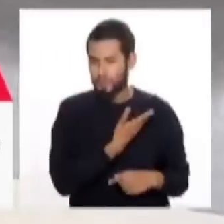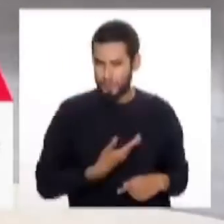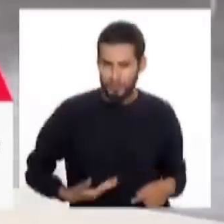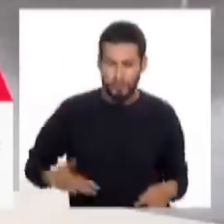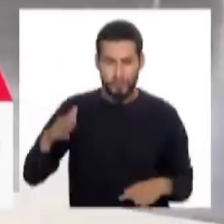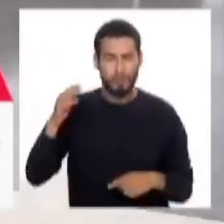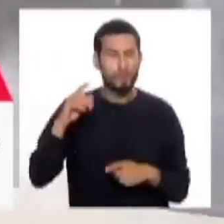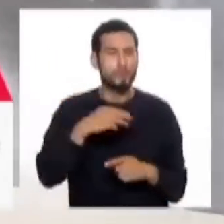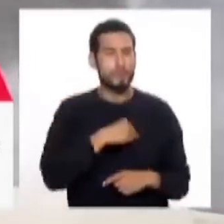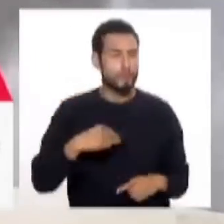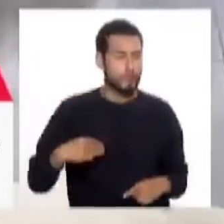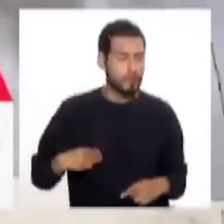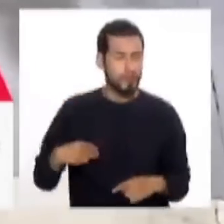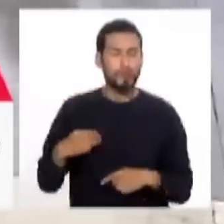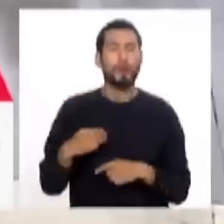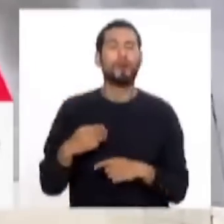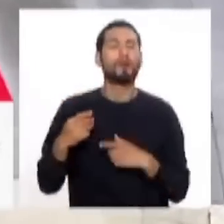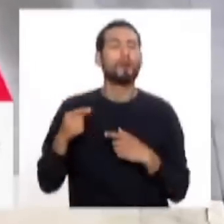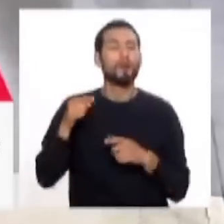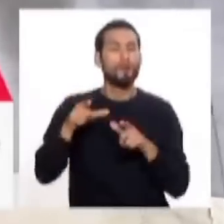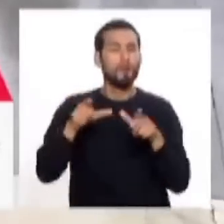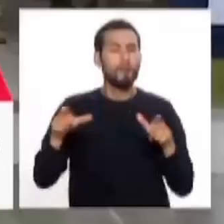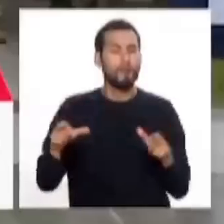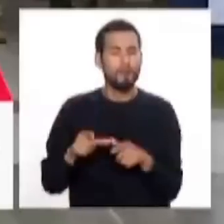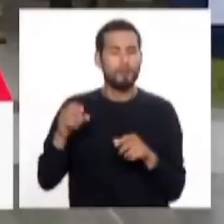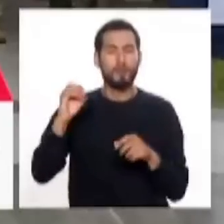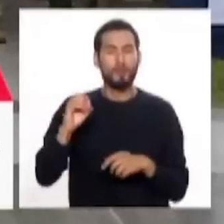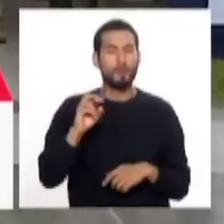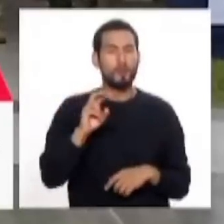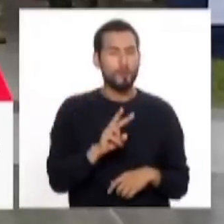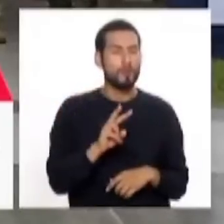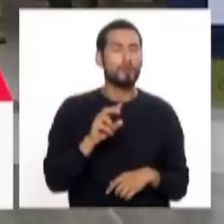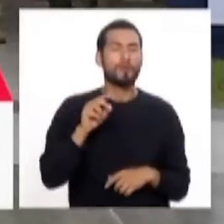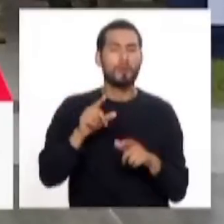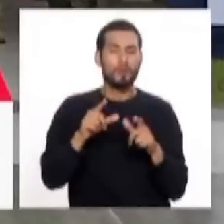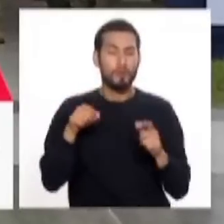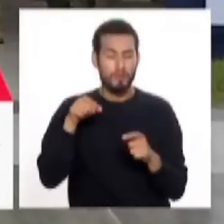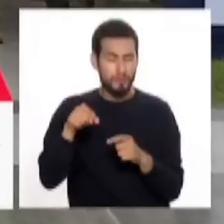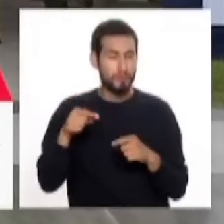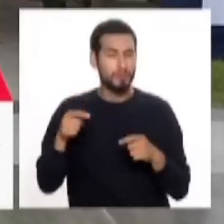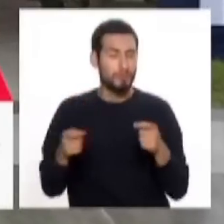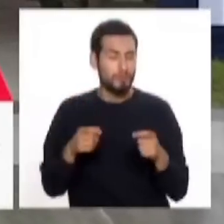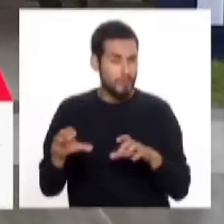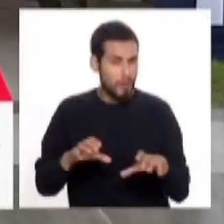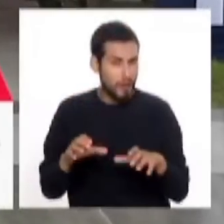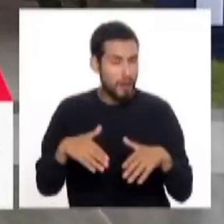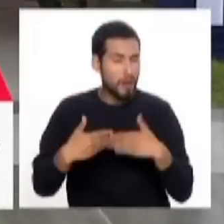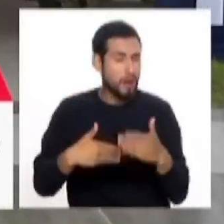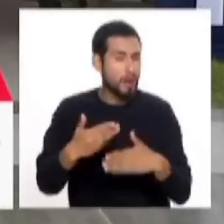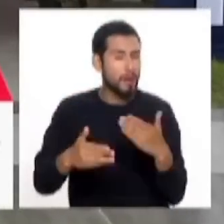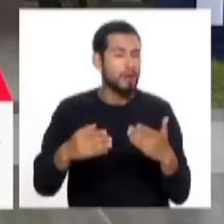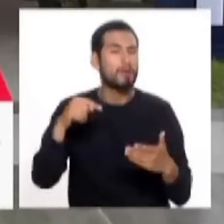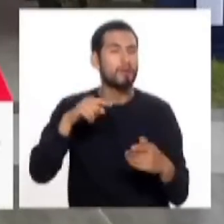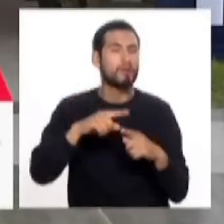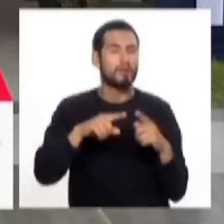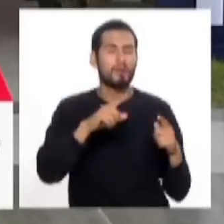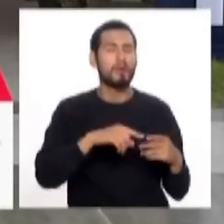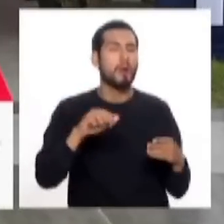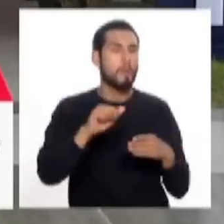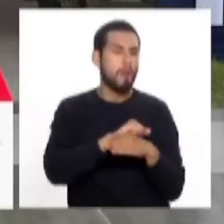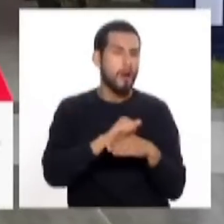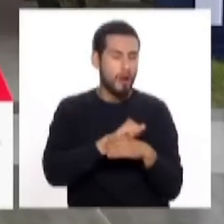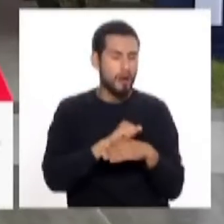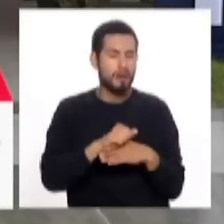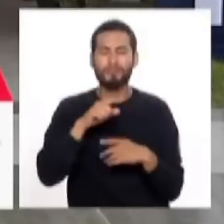y ministros de Estado hasta el ala aérea número 2, donde se desarrollarán ya lo que son estas operaciones